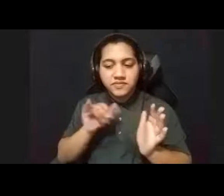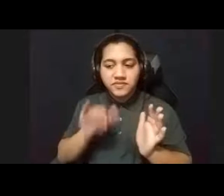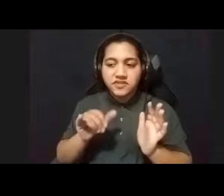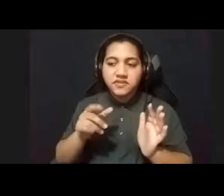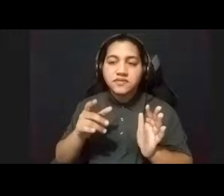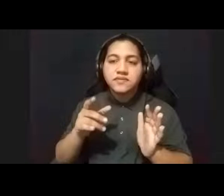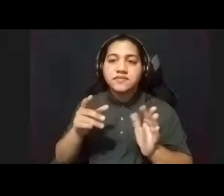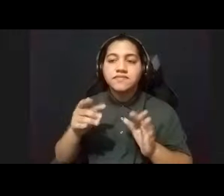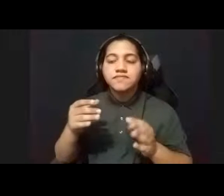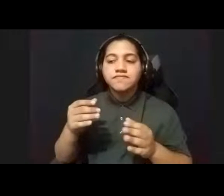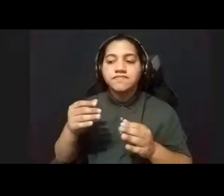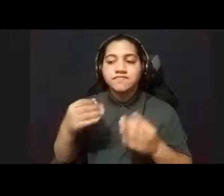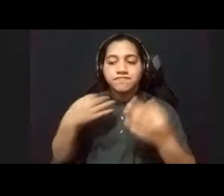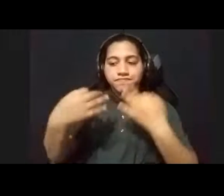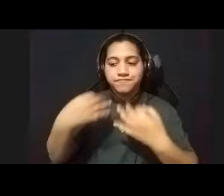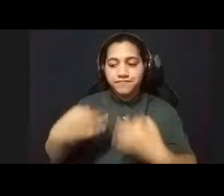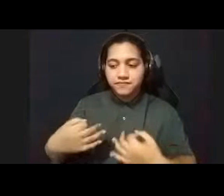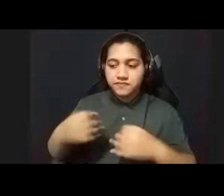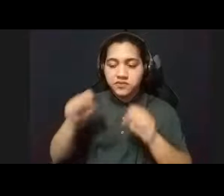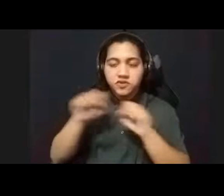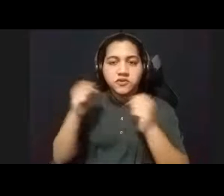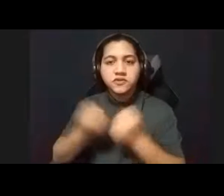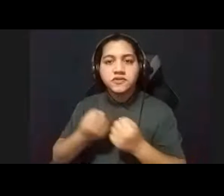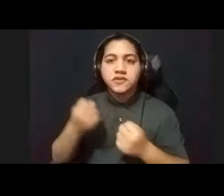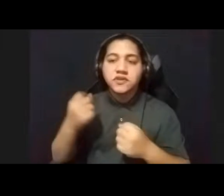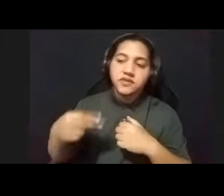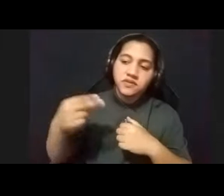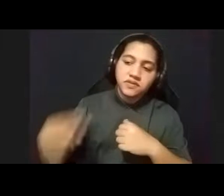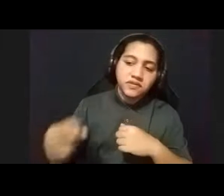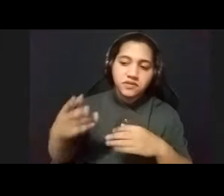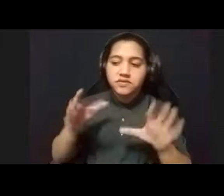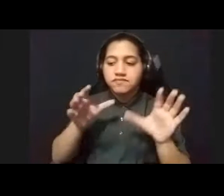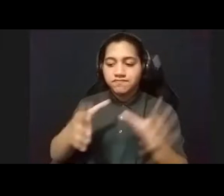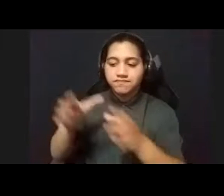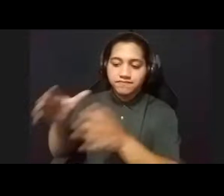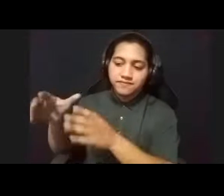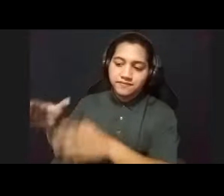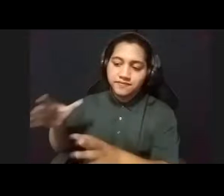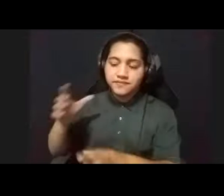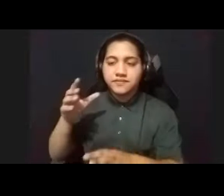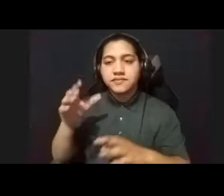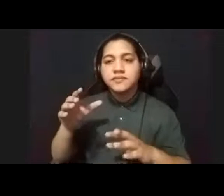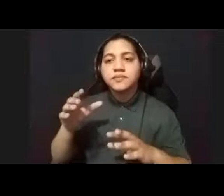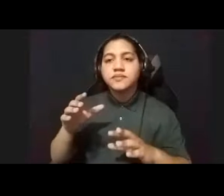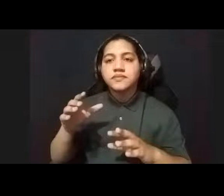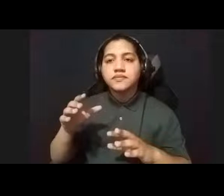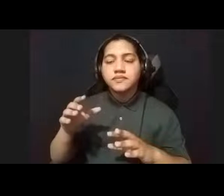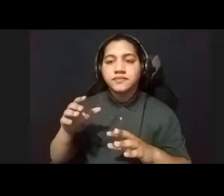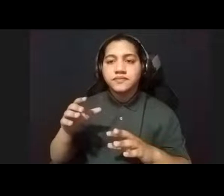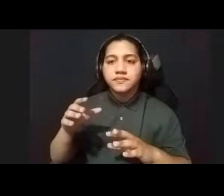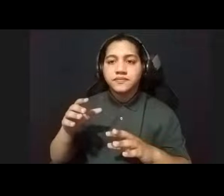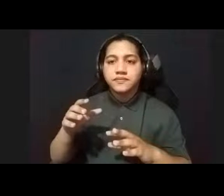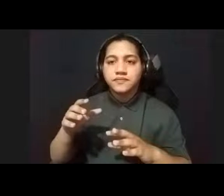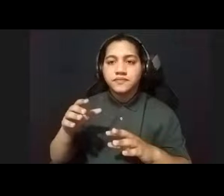va describiendo la sociedad, el momento histórico, la división de clases, cuando está hablando